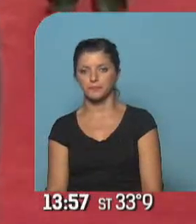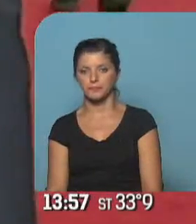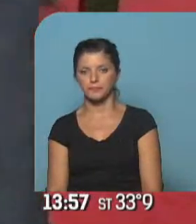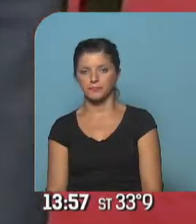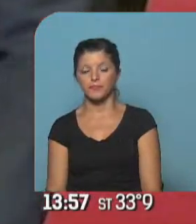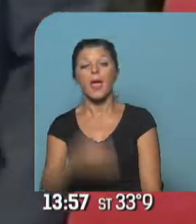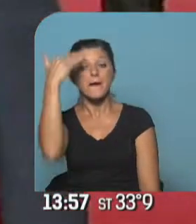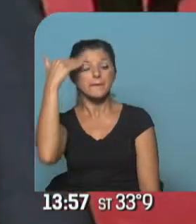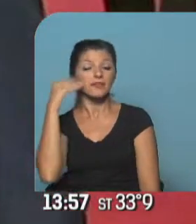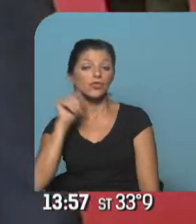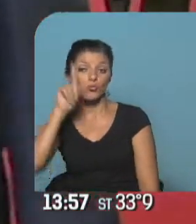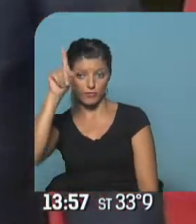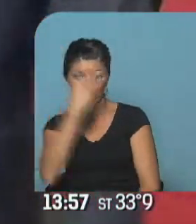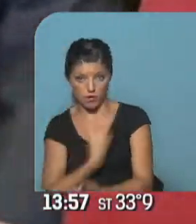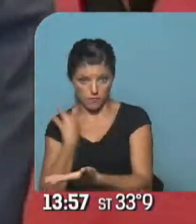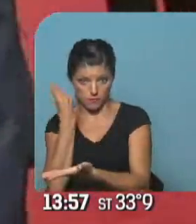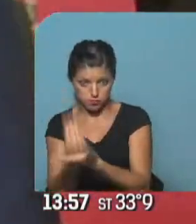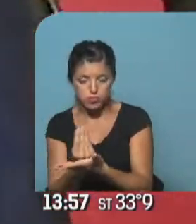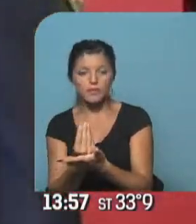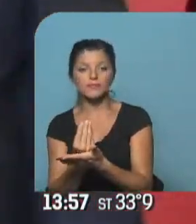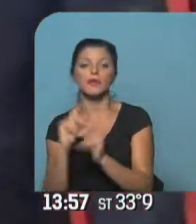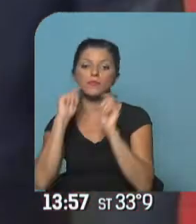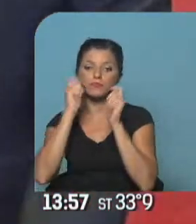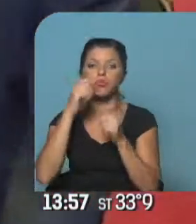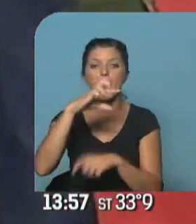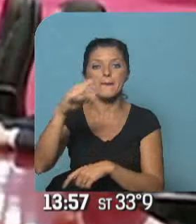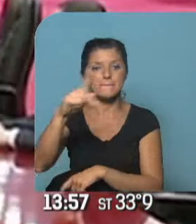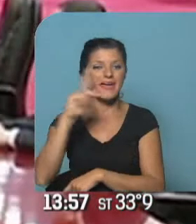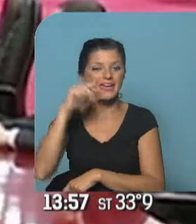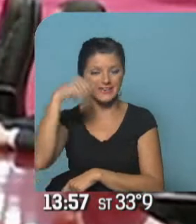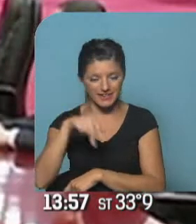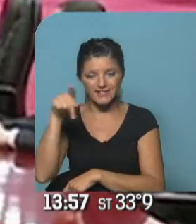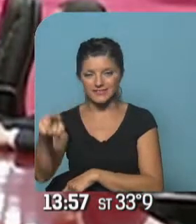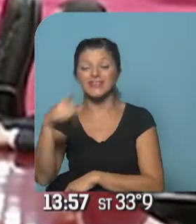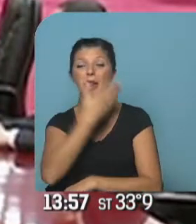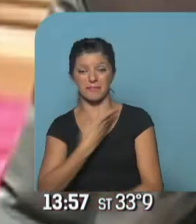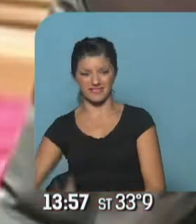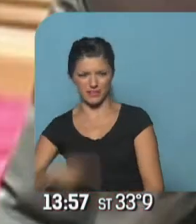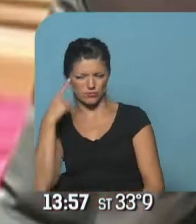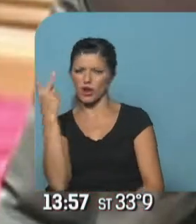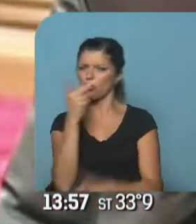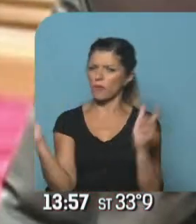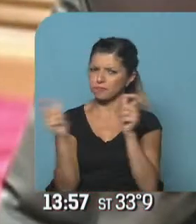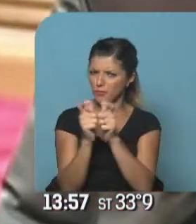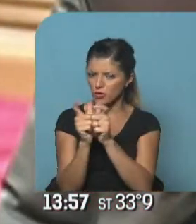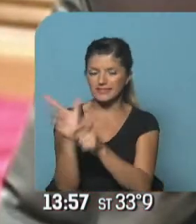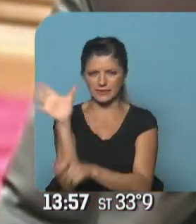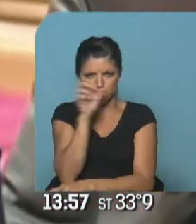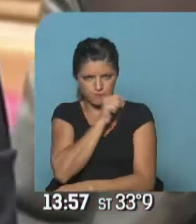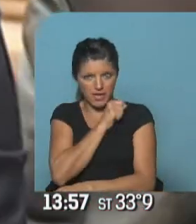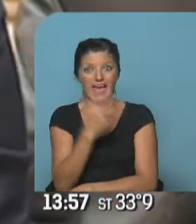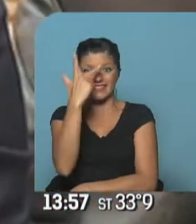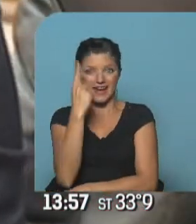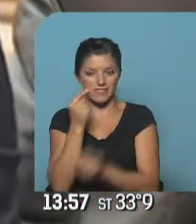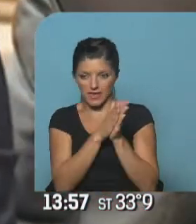Jong-un en Pekín. El líder norcoreano y el presidente chino Xi Jinping mantuvieron reuniones bilaterales en secreto durante